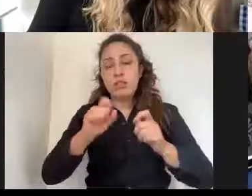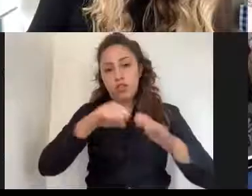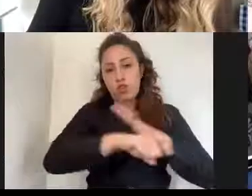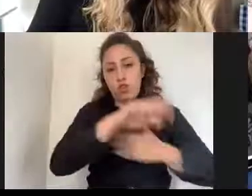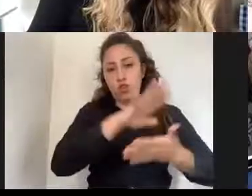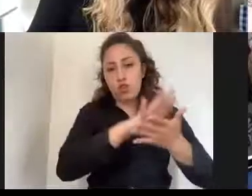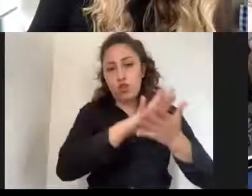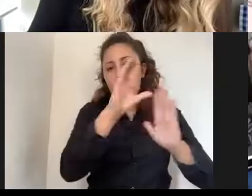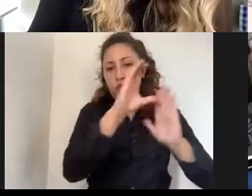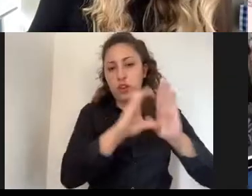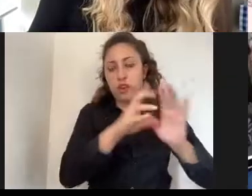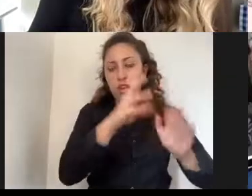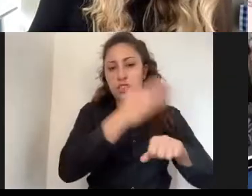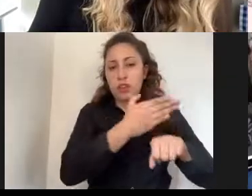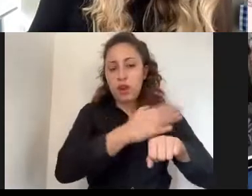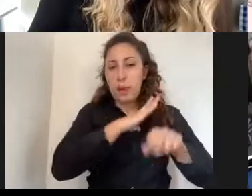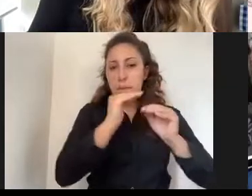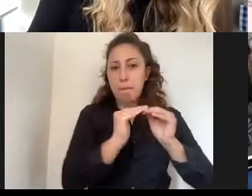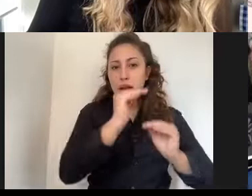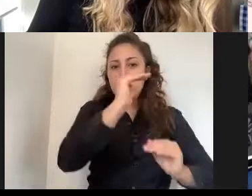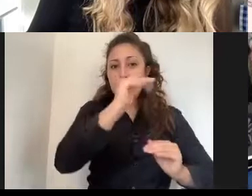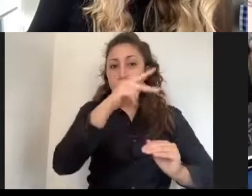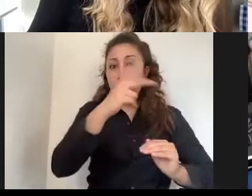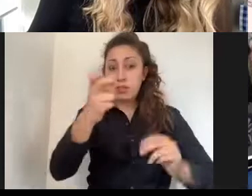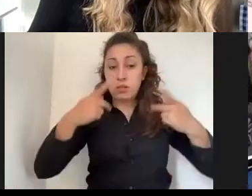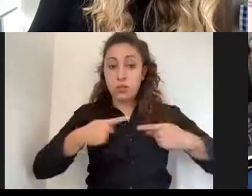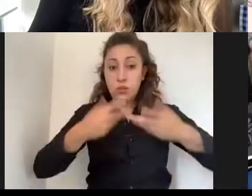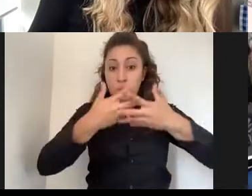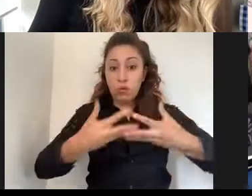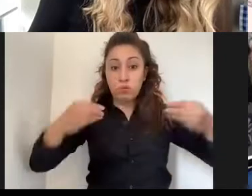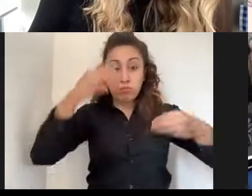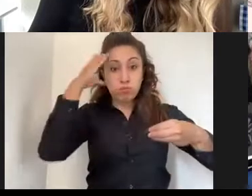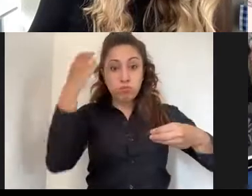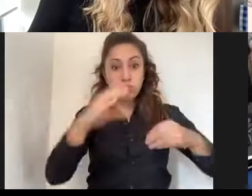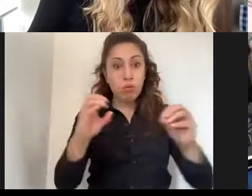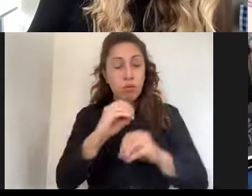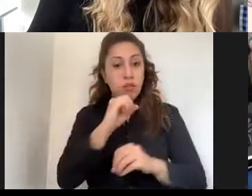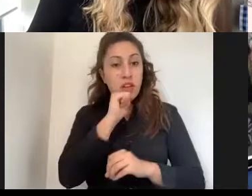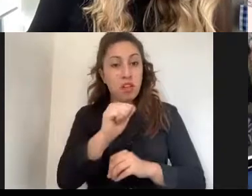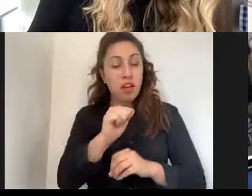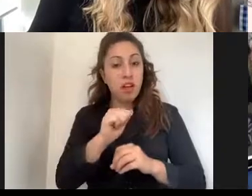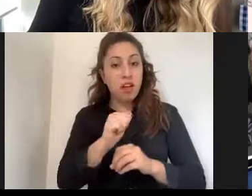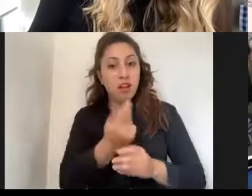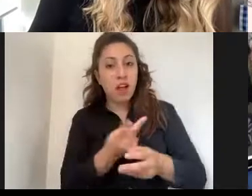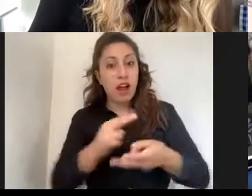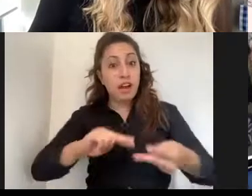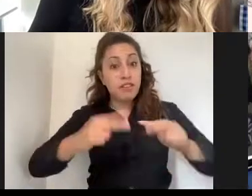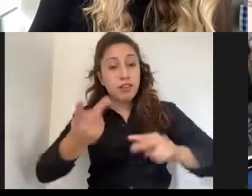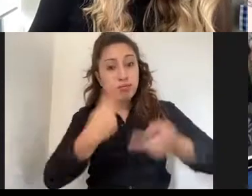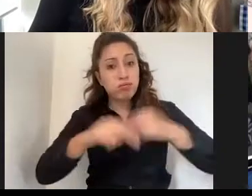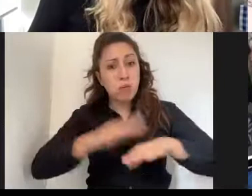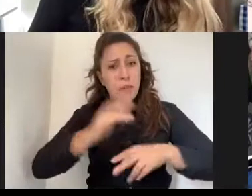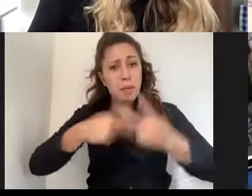tipos penales y no se ha logrado la disminución de esos delitos. Se dijo desde el principio que no iba a ocurrir así,